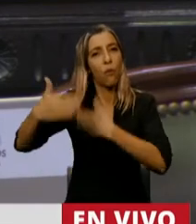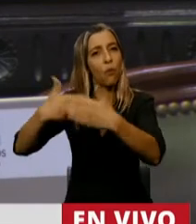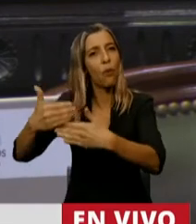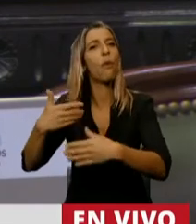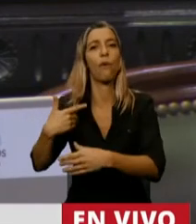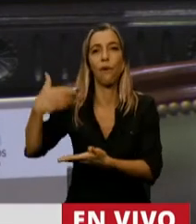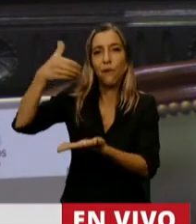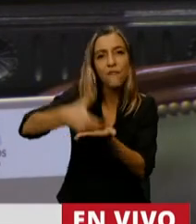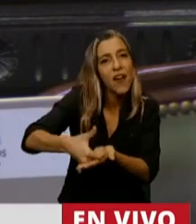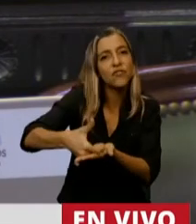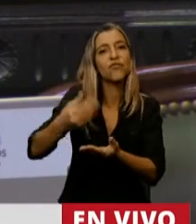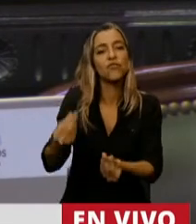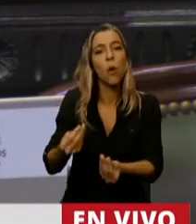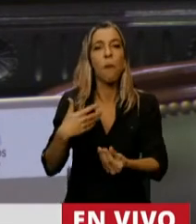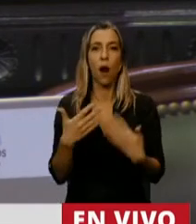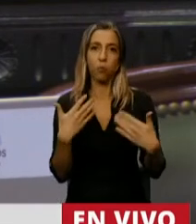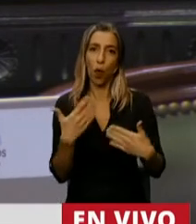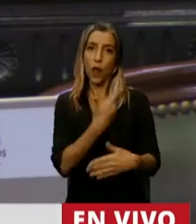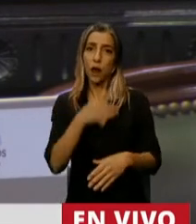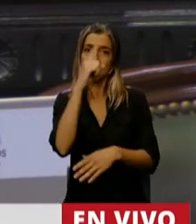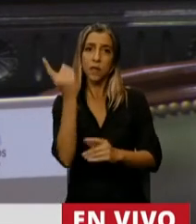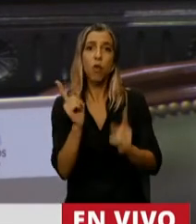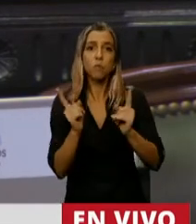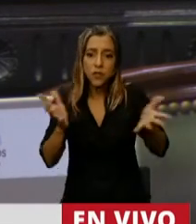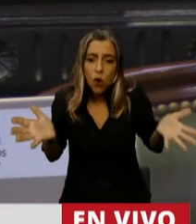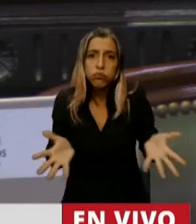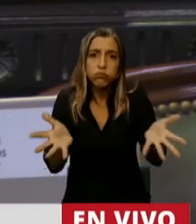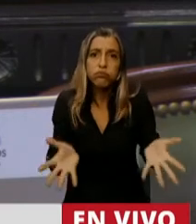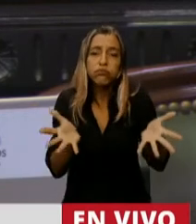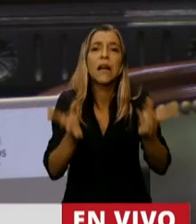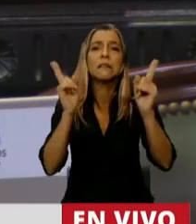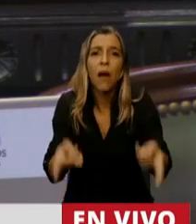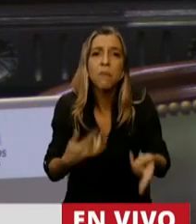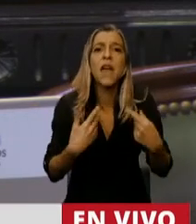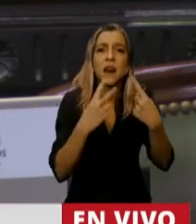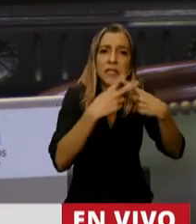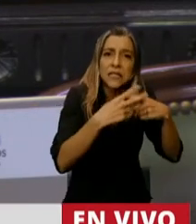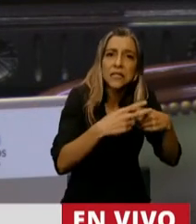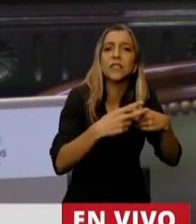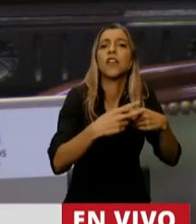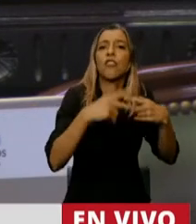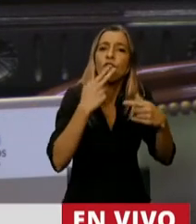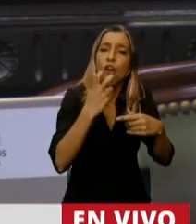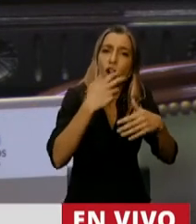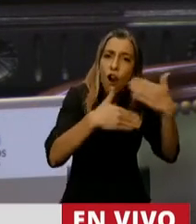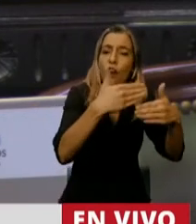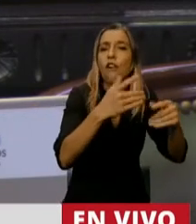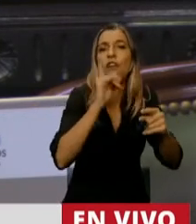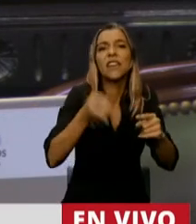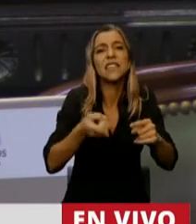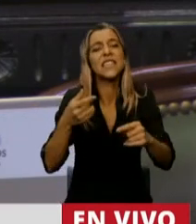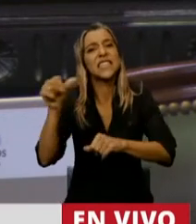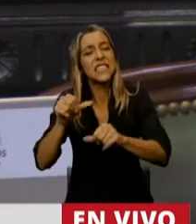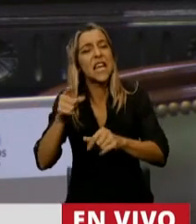inversión desde el motor productivo del Estado, incentivando la ciencia, la tecnología y la educación. Y